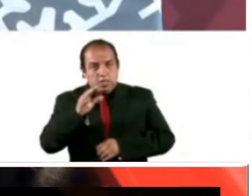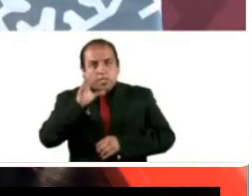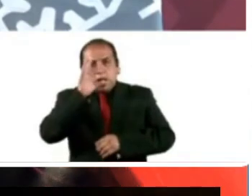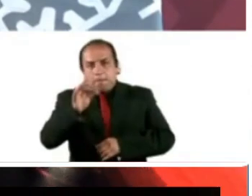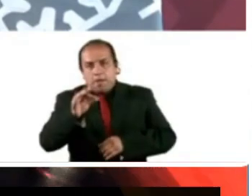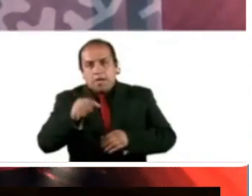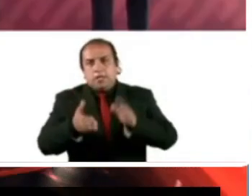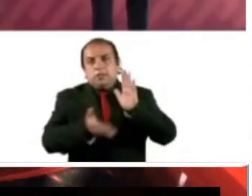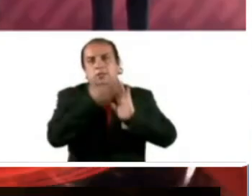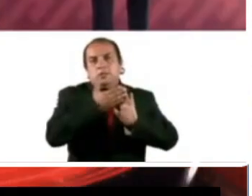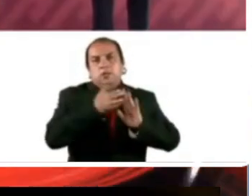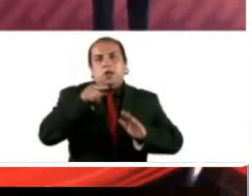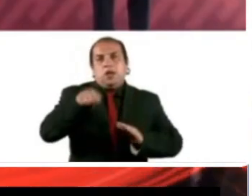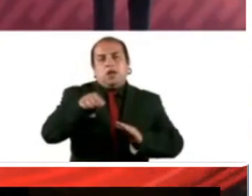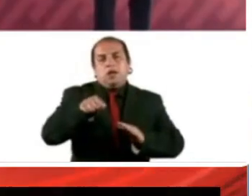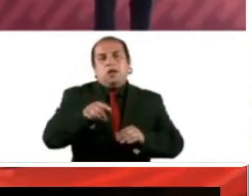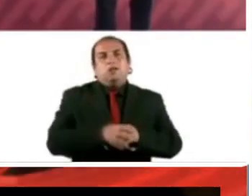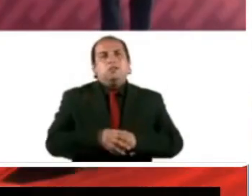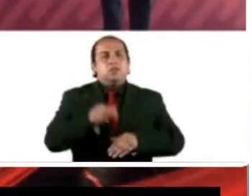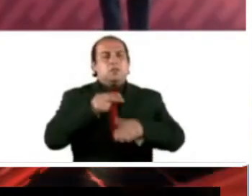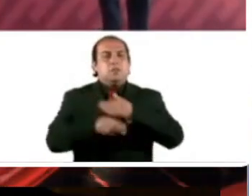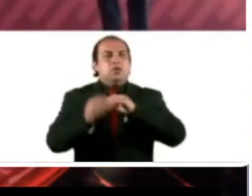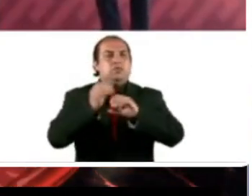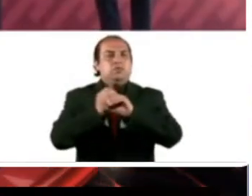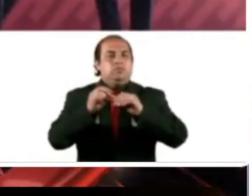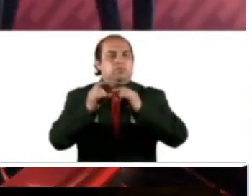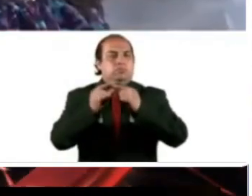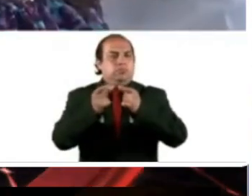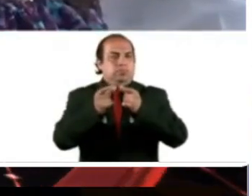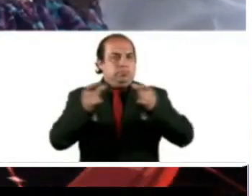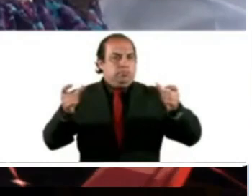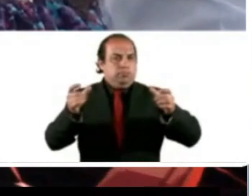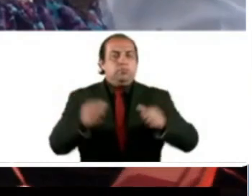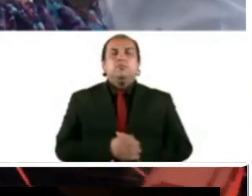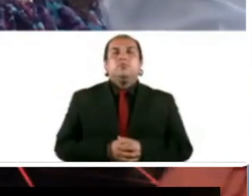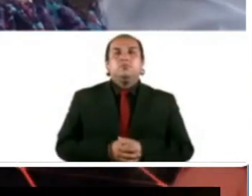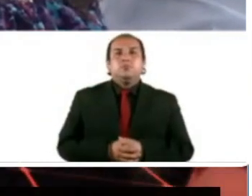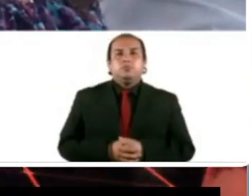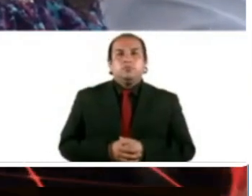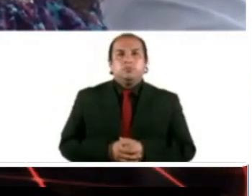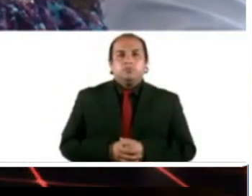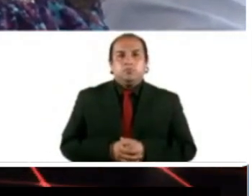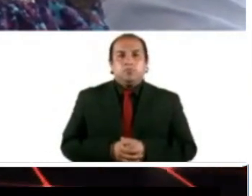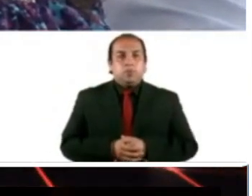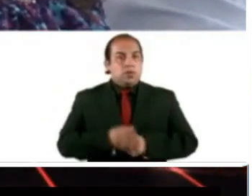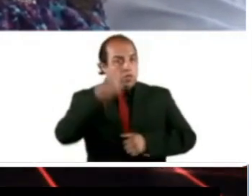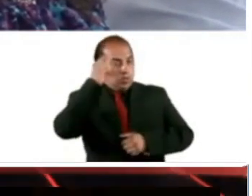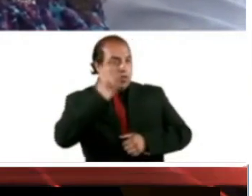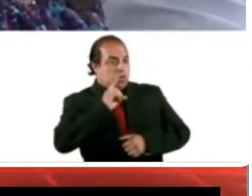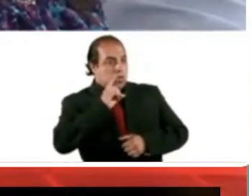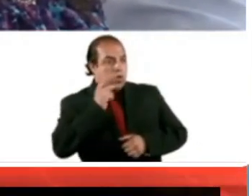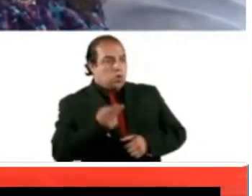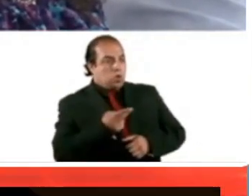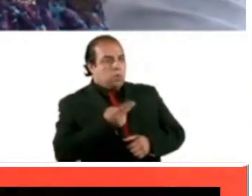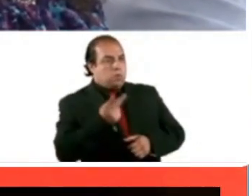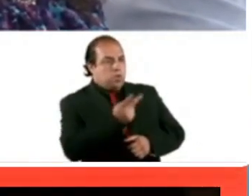que representa a la empresa noruega y con Claudia X González, con Acción Nacional. Esto es lo